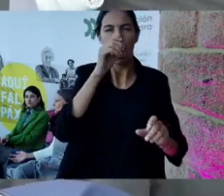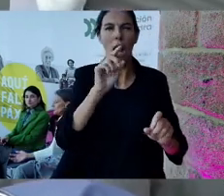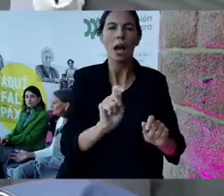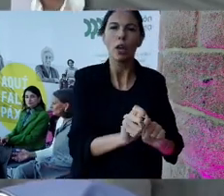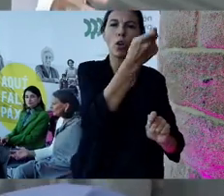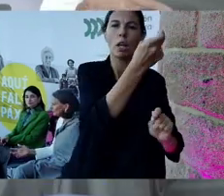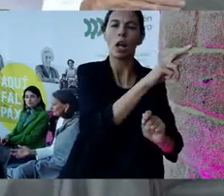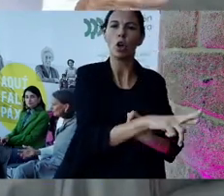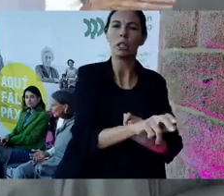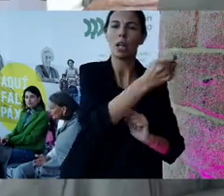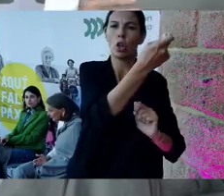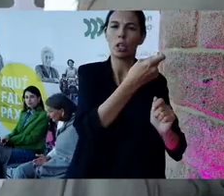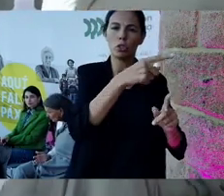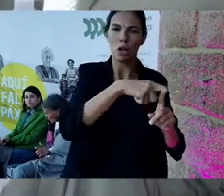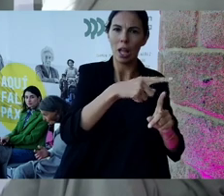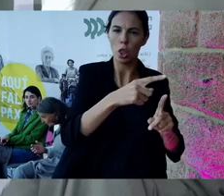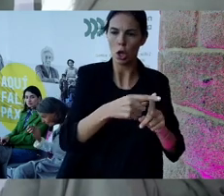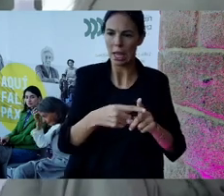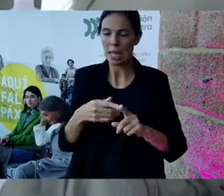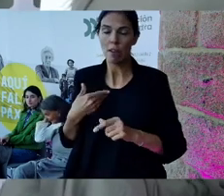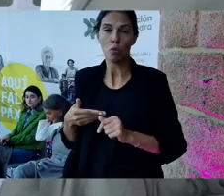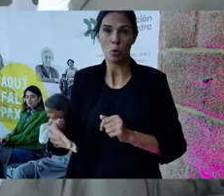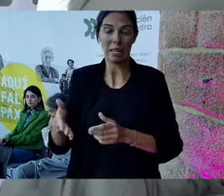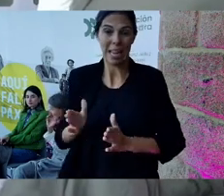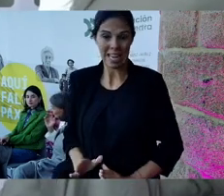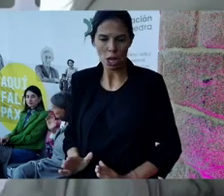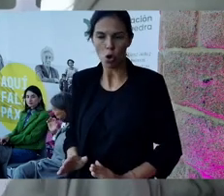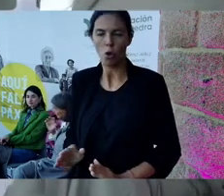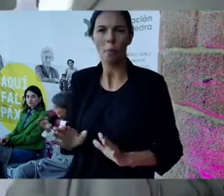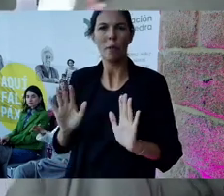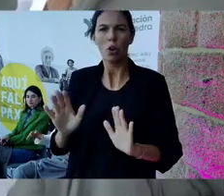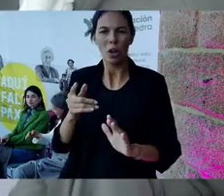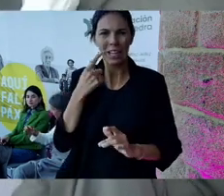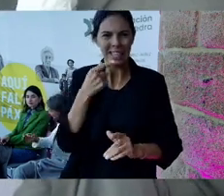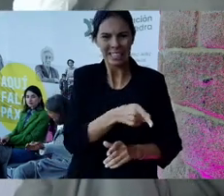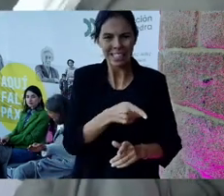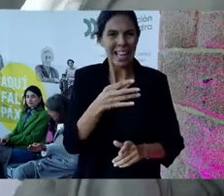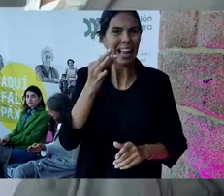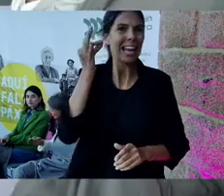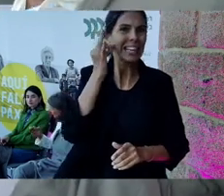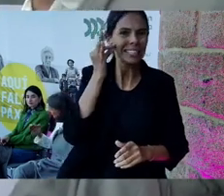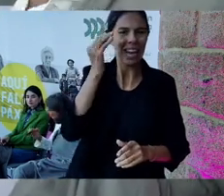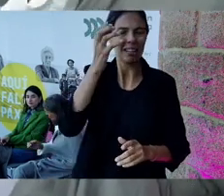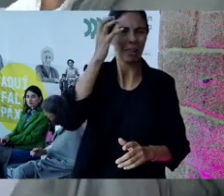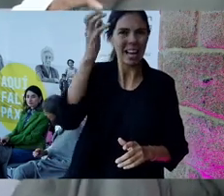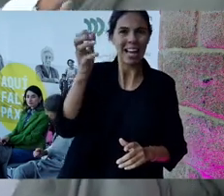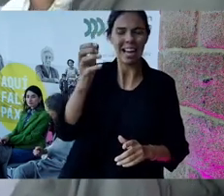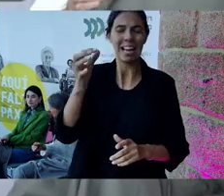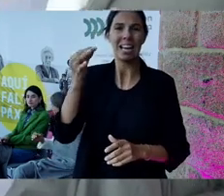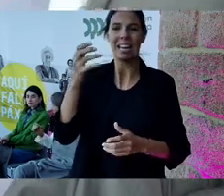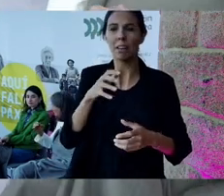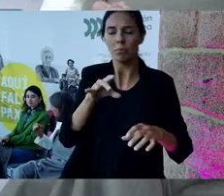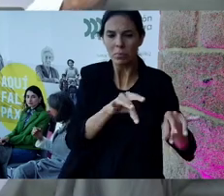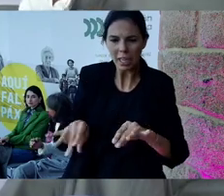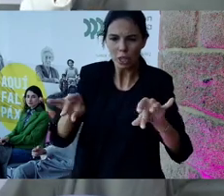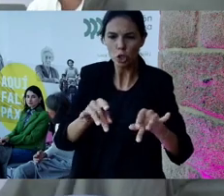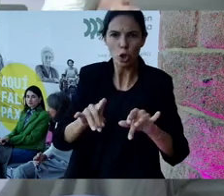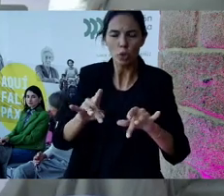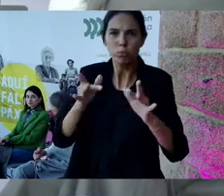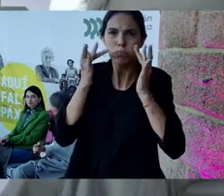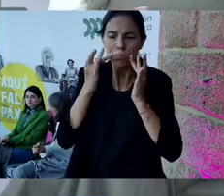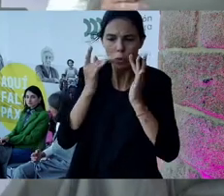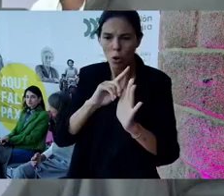el reconquistador de Toledo y tal, y su hijo el emperador, y ella, que como digo, le ha entregado a su hijo ese reino intacto, con su